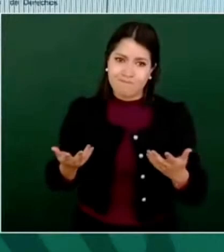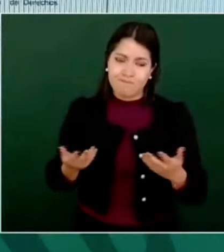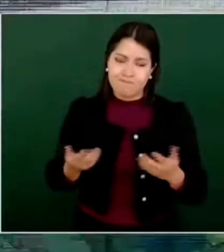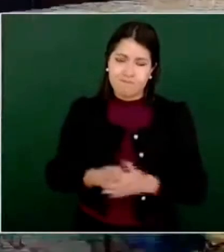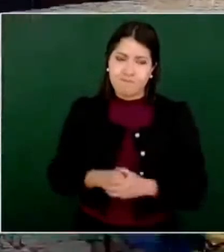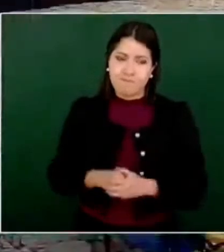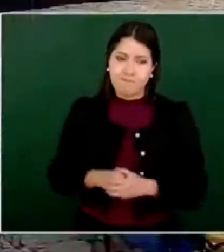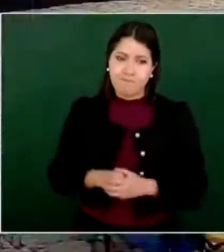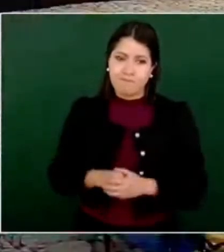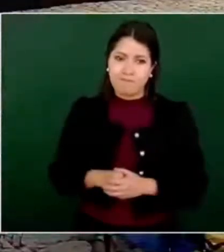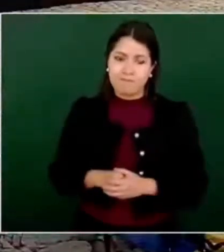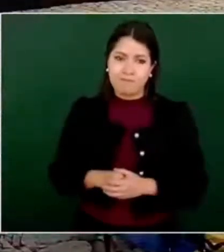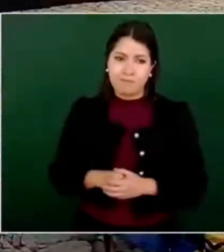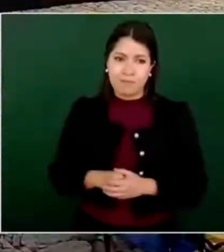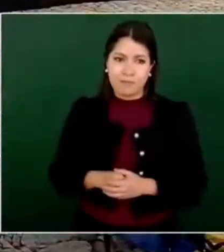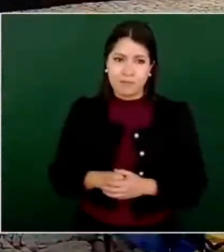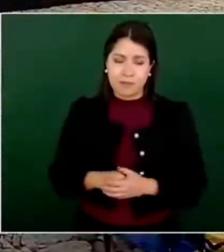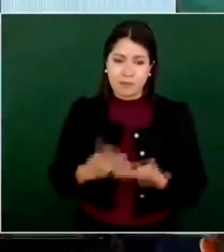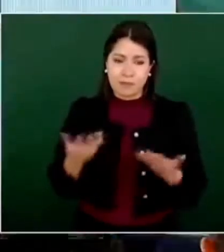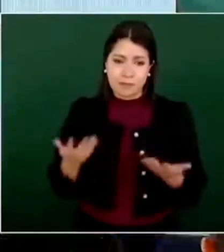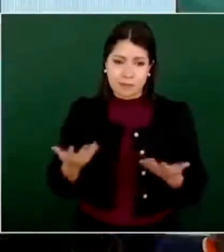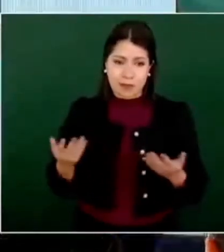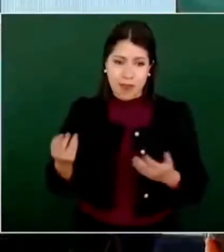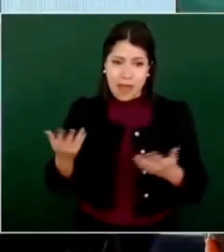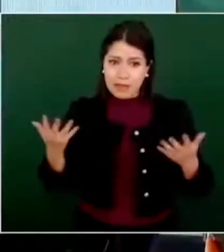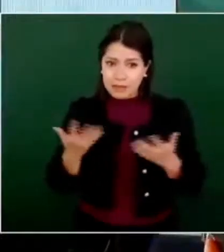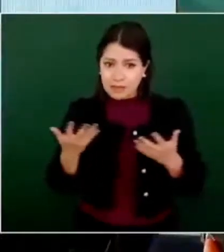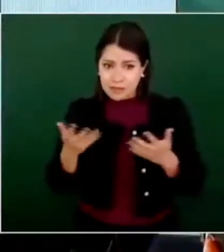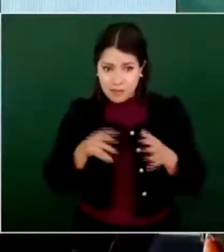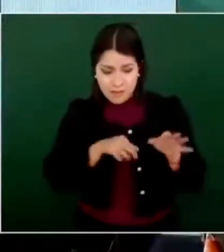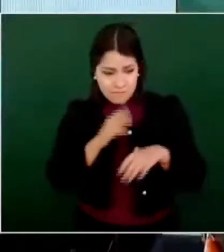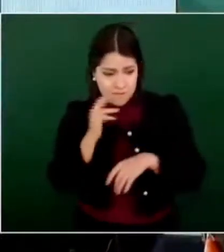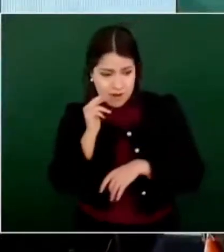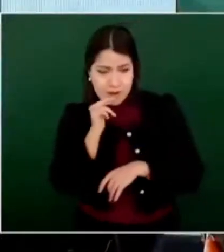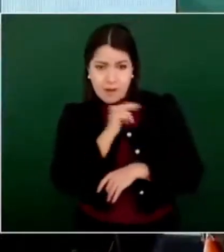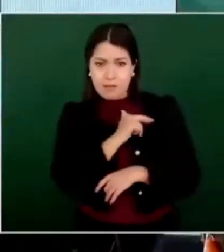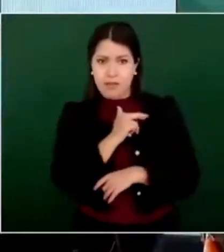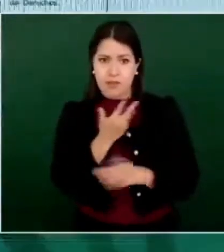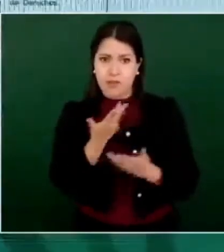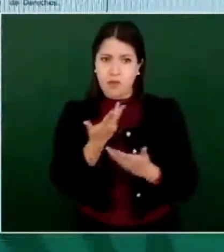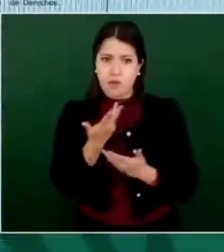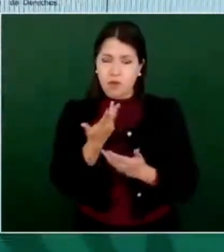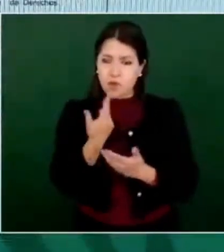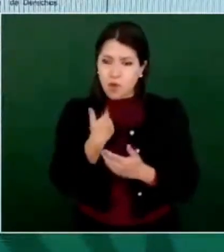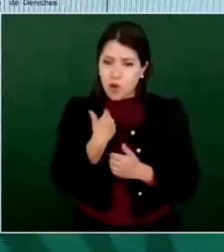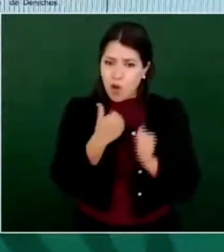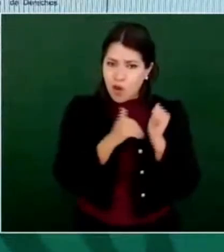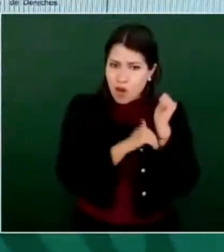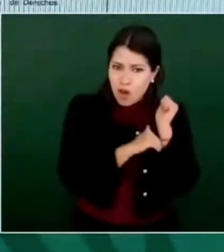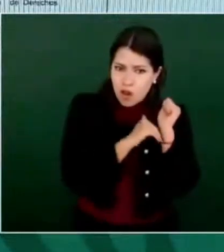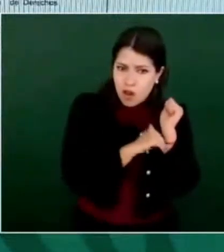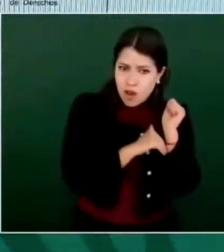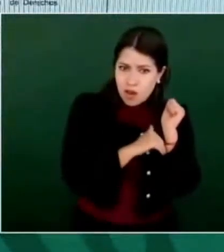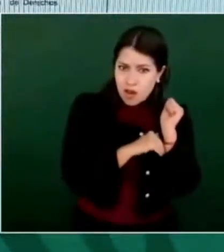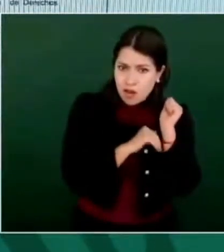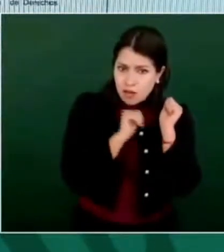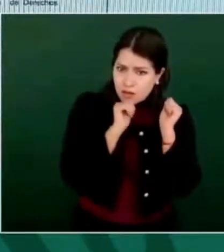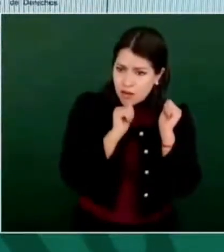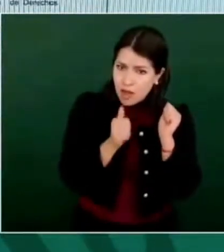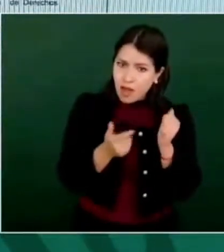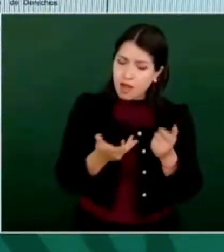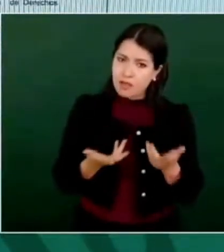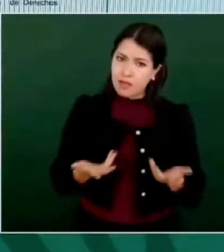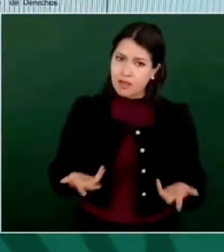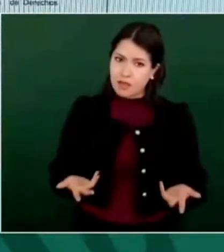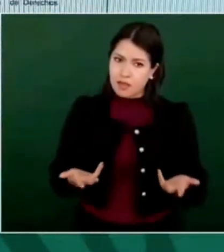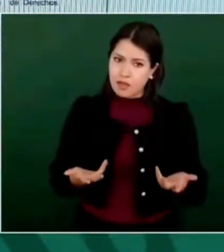¿sí?, actuado de inmediato, no ocultar nada, no hacer